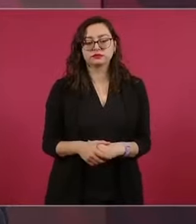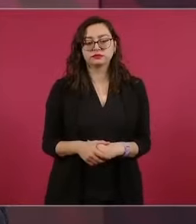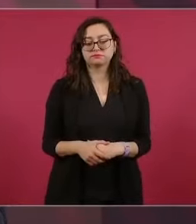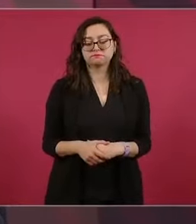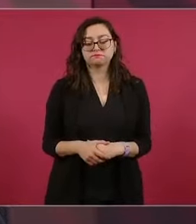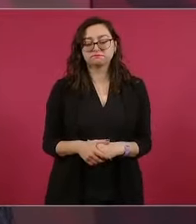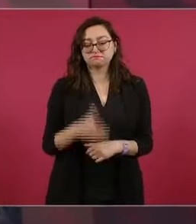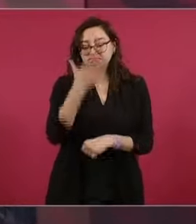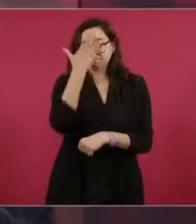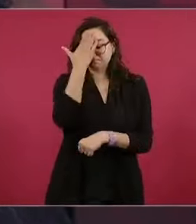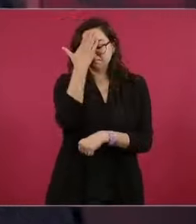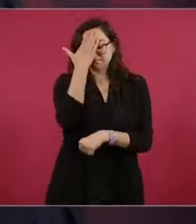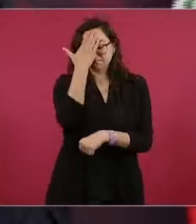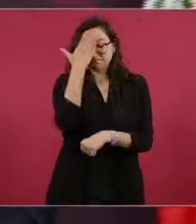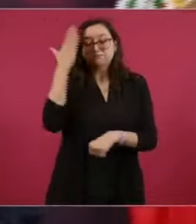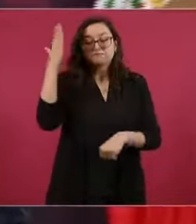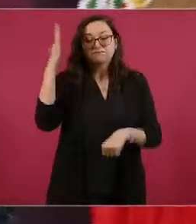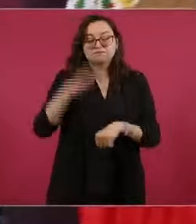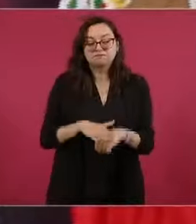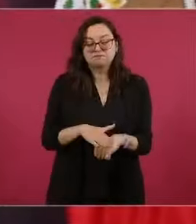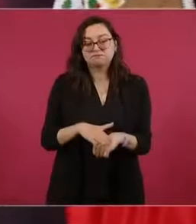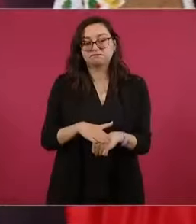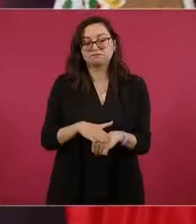Eso es